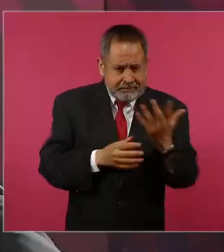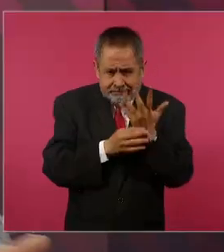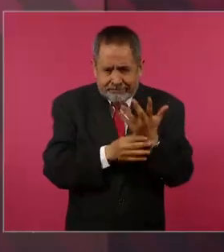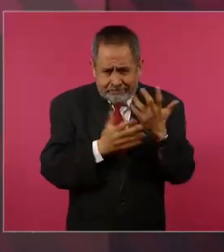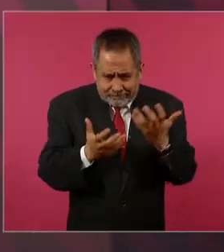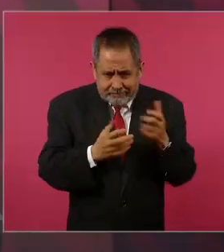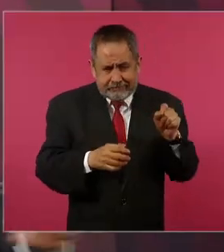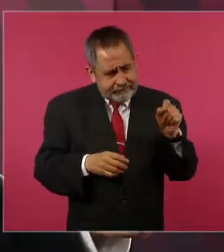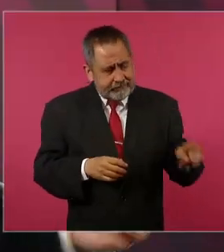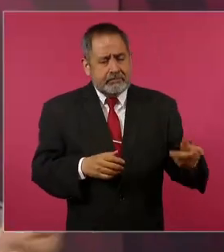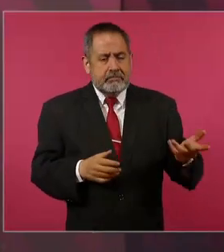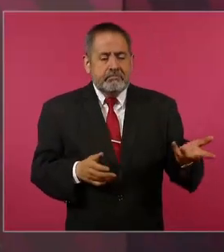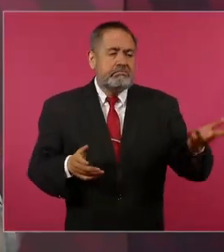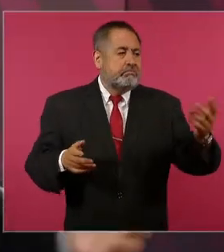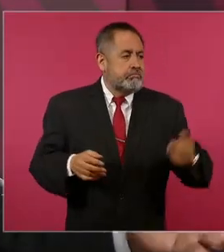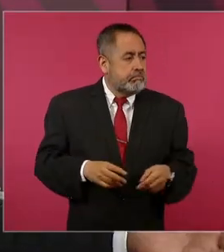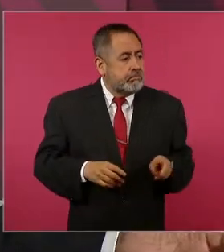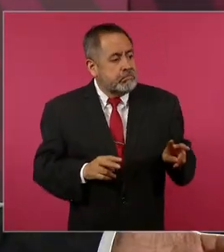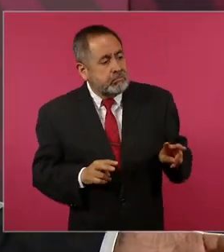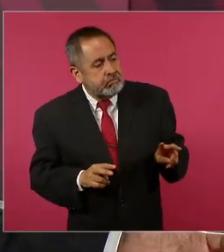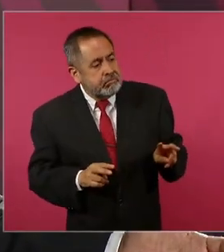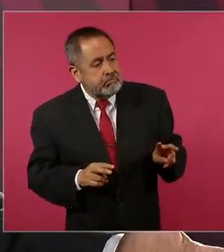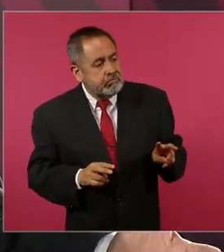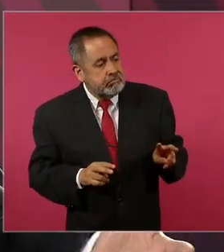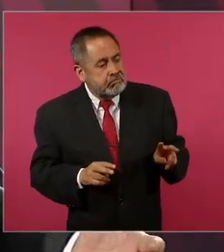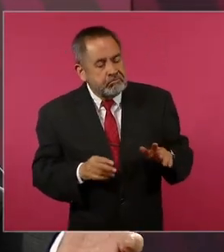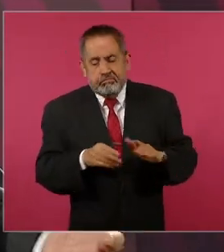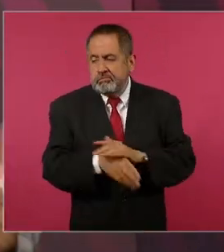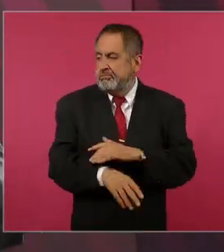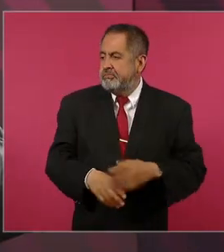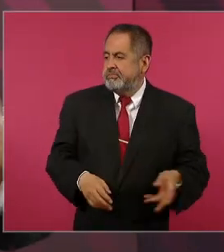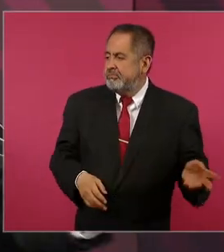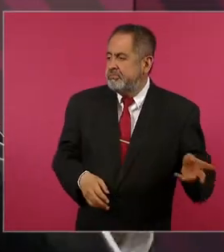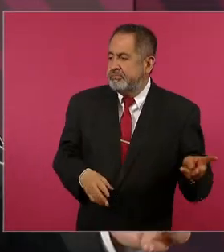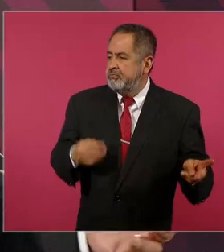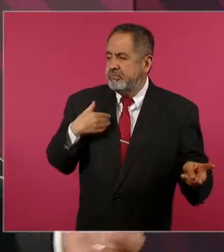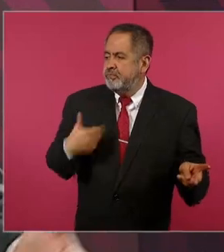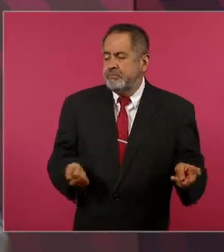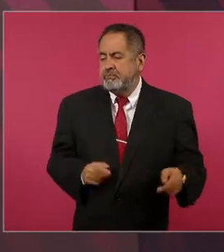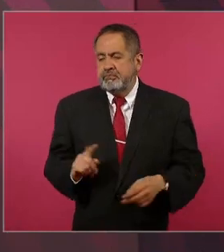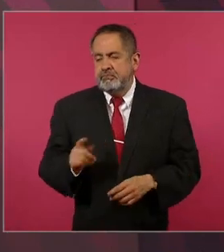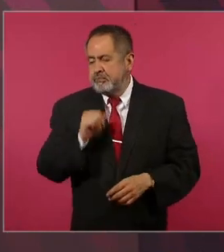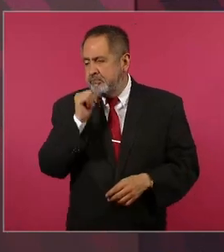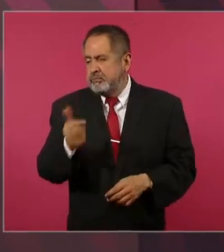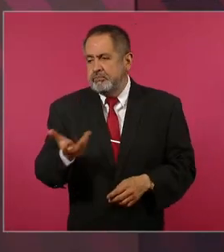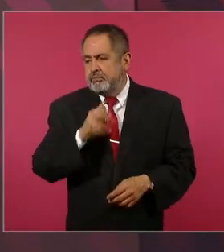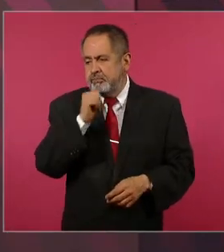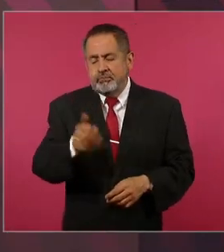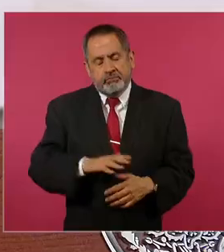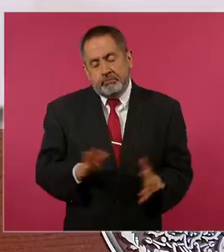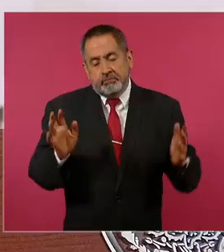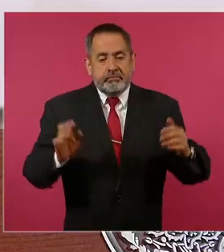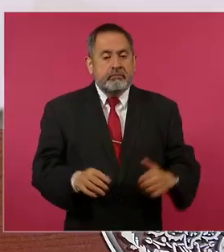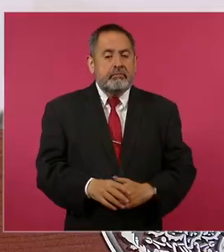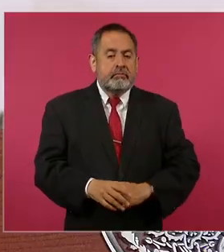pero no tuvimos éxito, no entendieron,